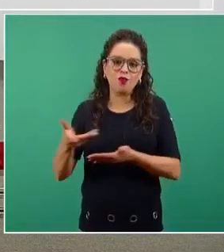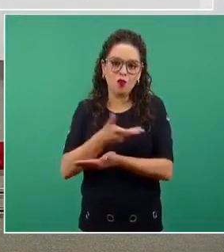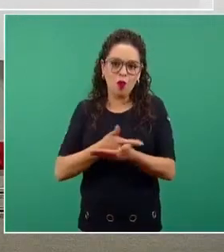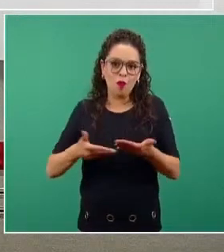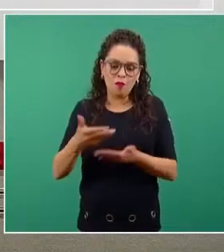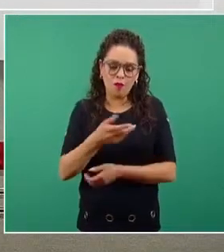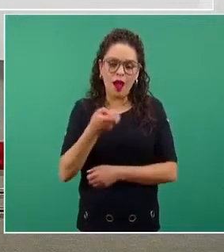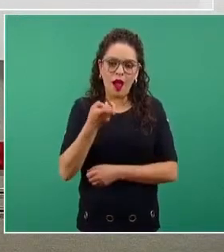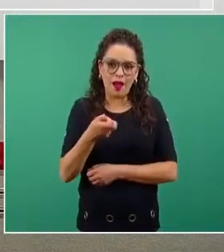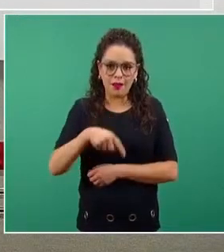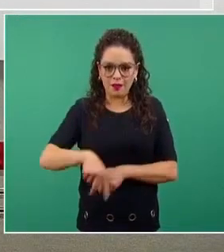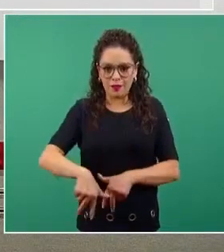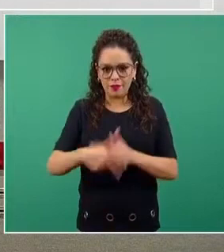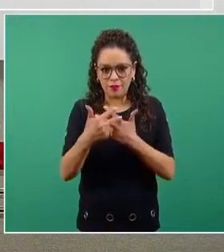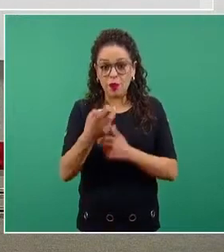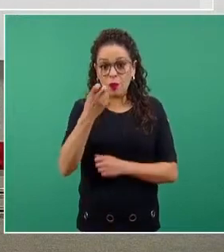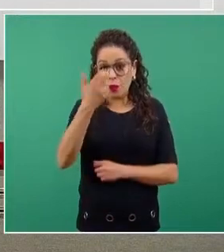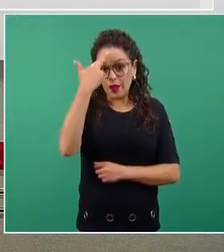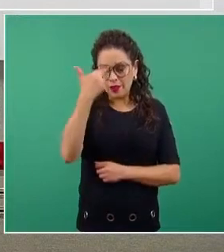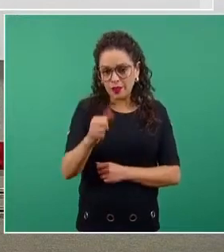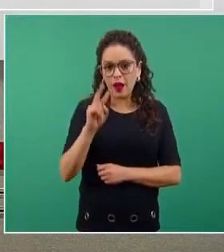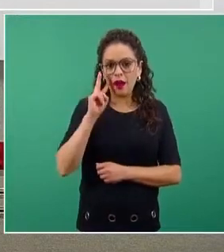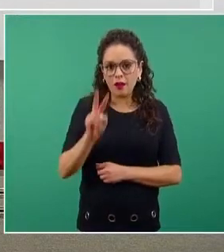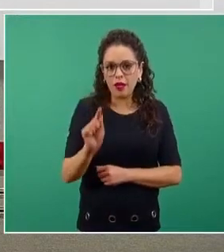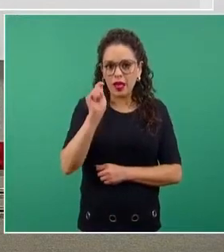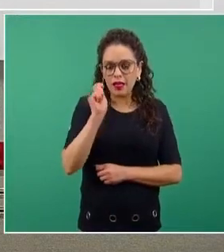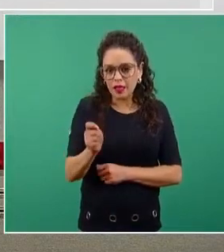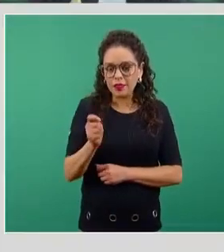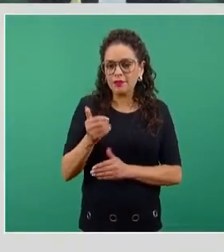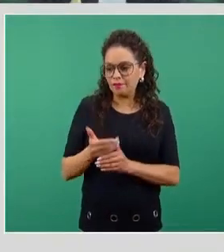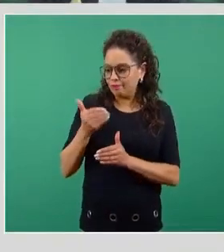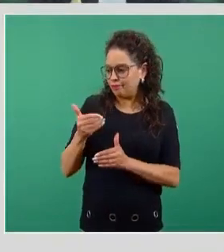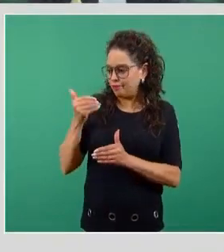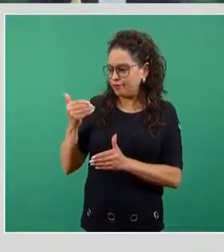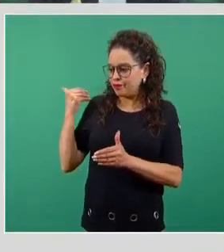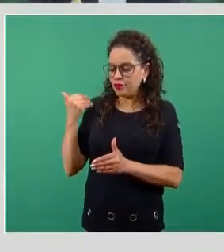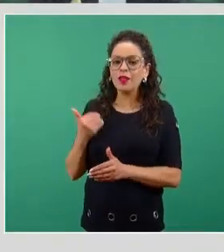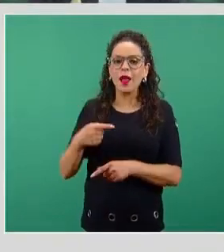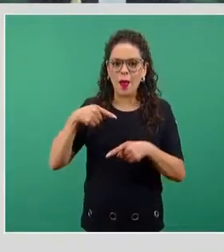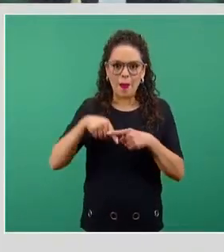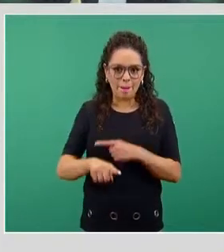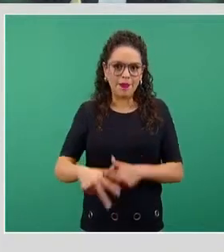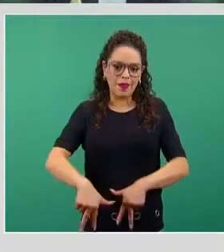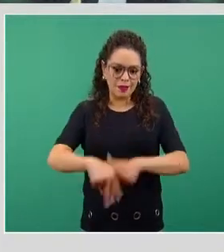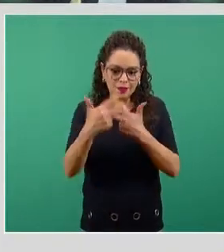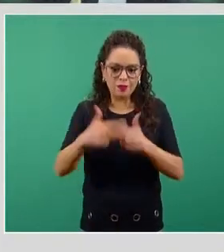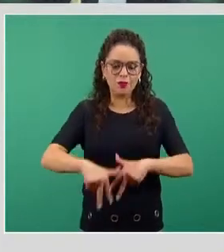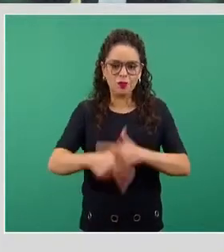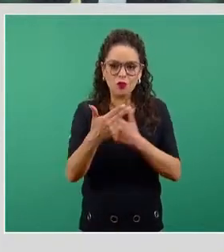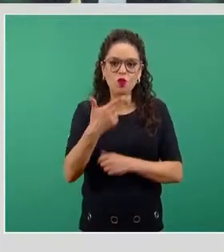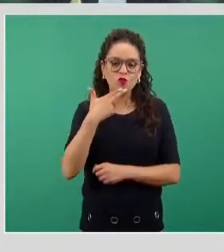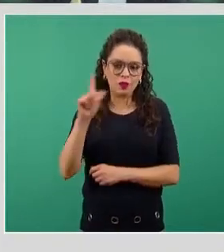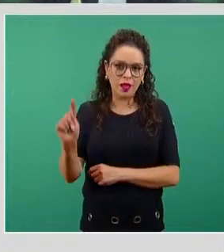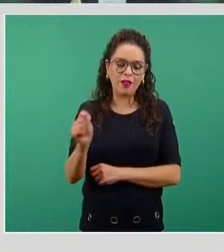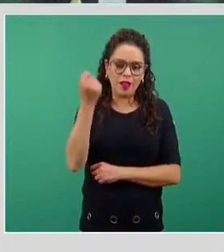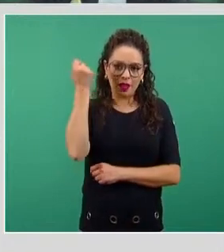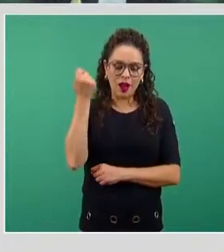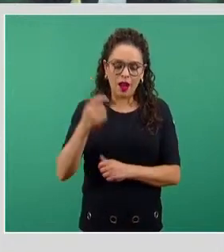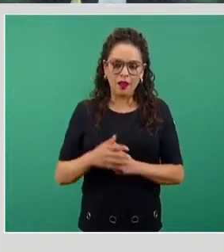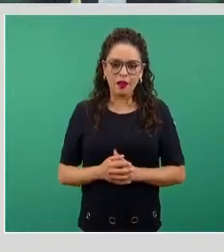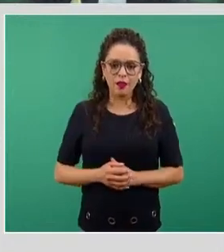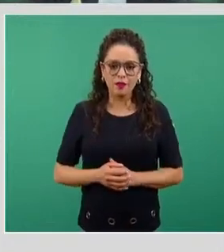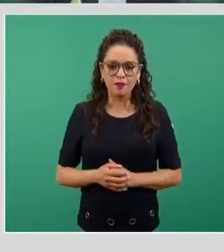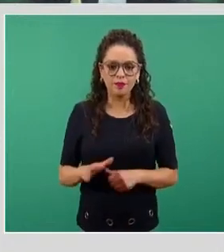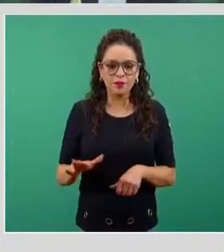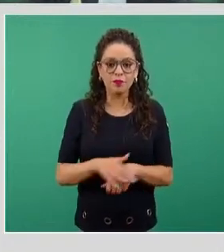nos han visto un poco más en estos medios en los últimos días, porque va a formar parte de un poco toda